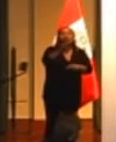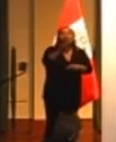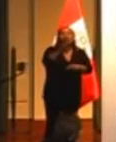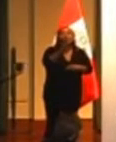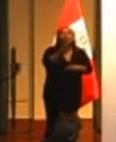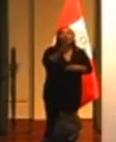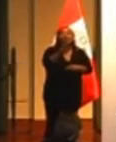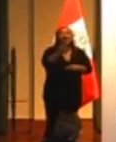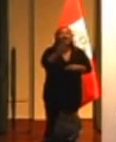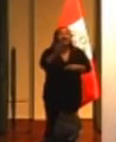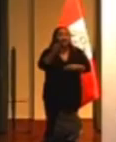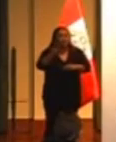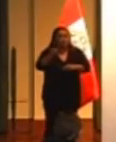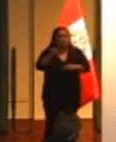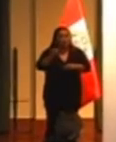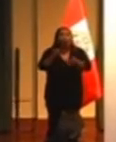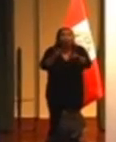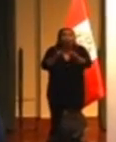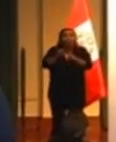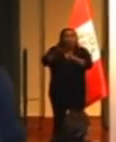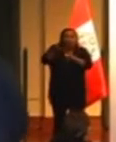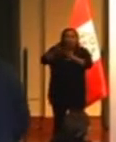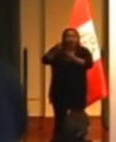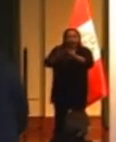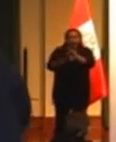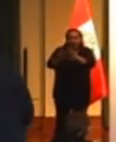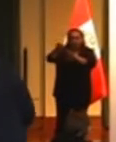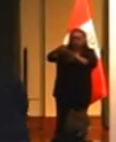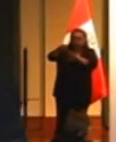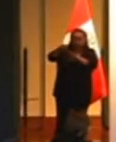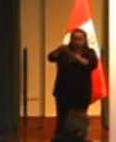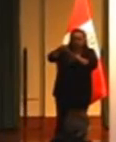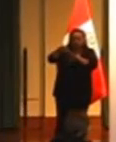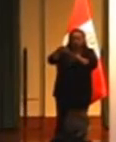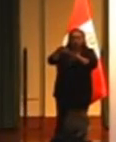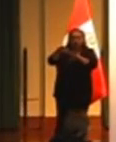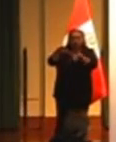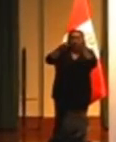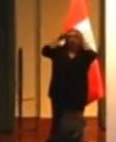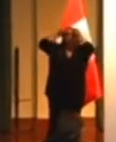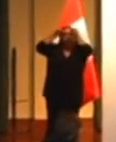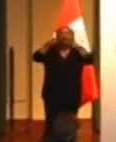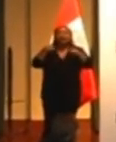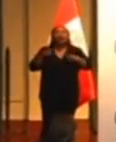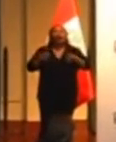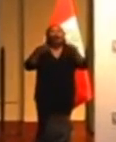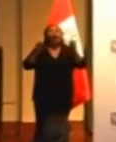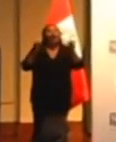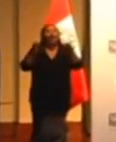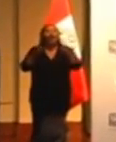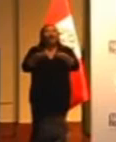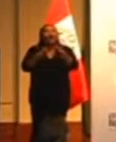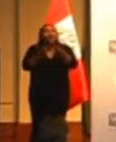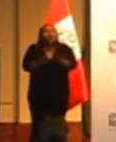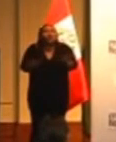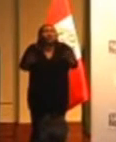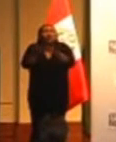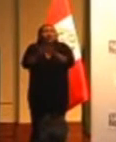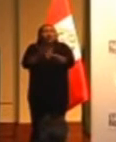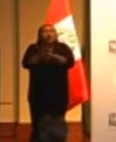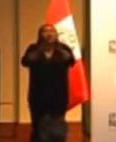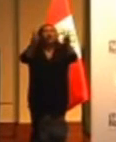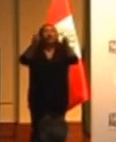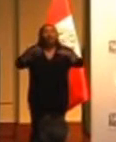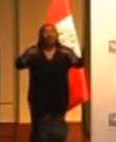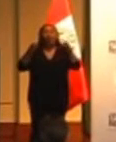se nutran de la incubación ahí, que van a ser fundamentalmente jóvenes, le van a dar esa savia de juventud a